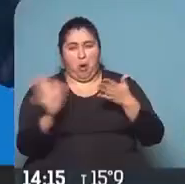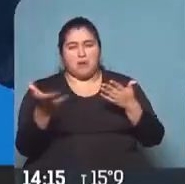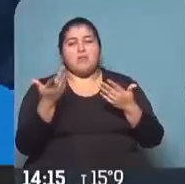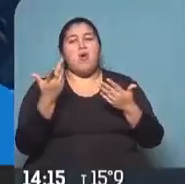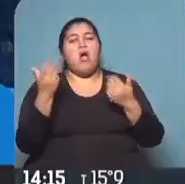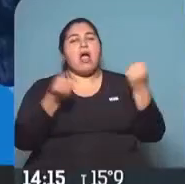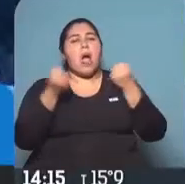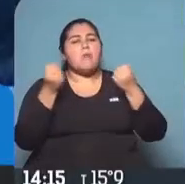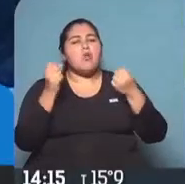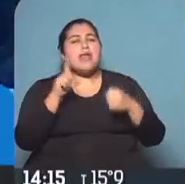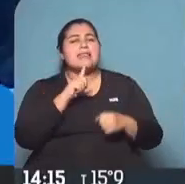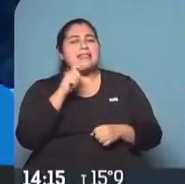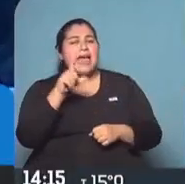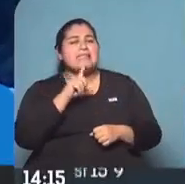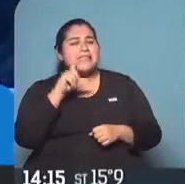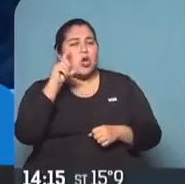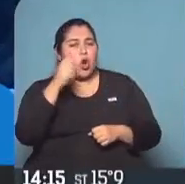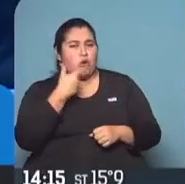en general